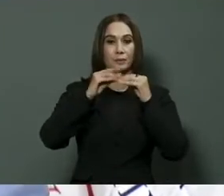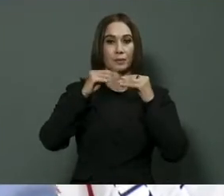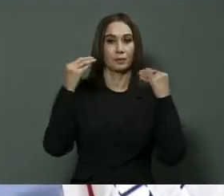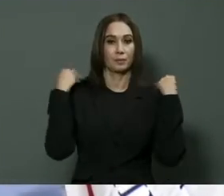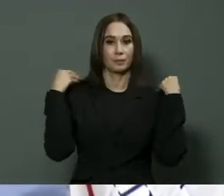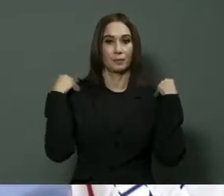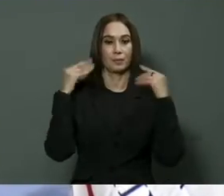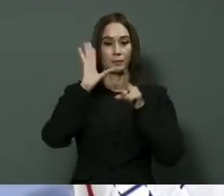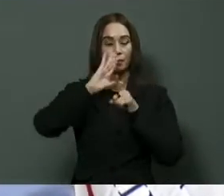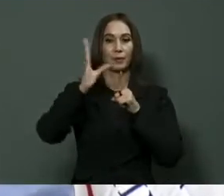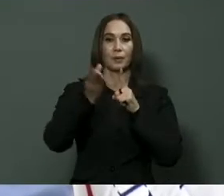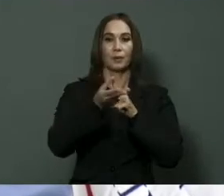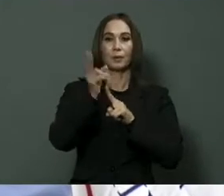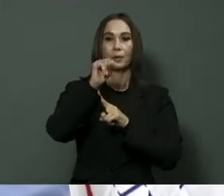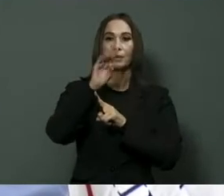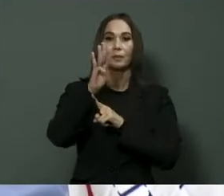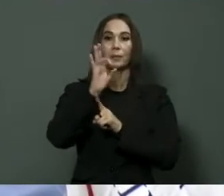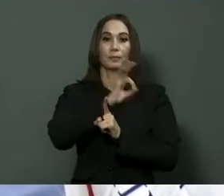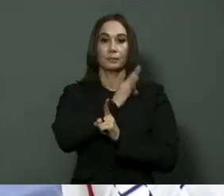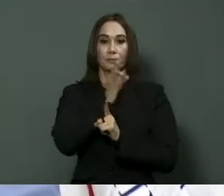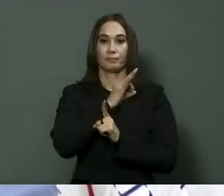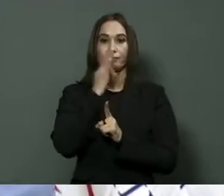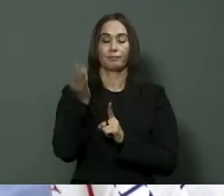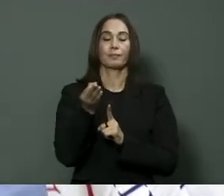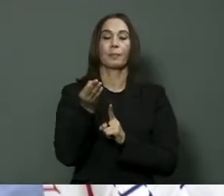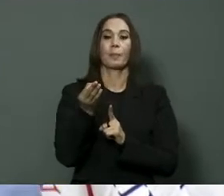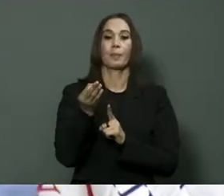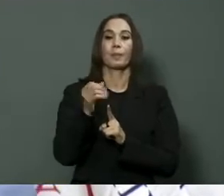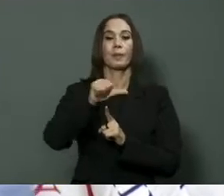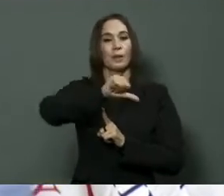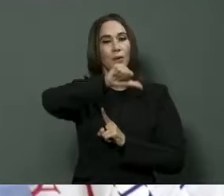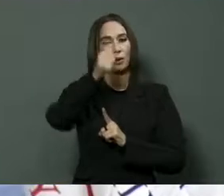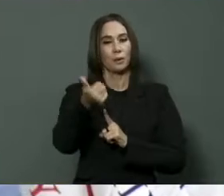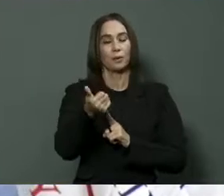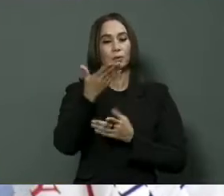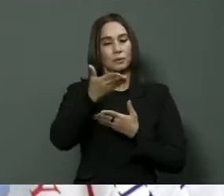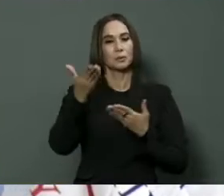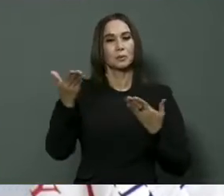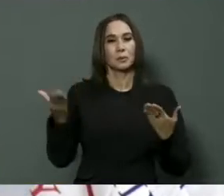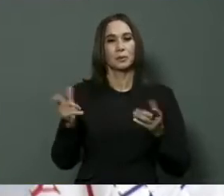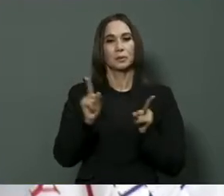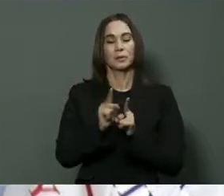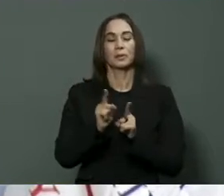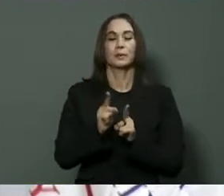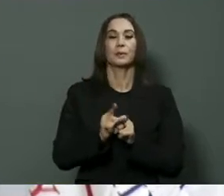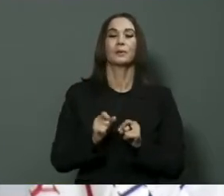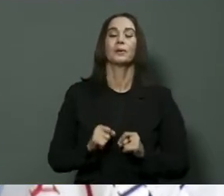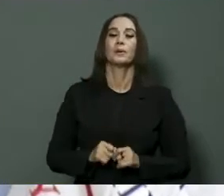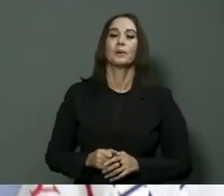Deportivo y Cultural 27 de Febrero, entre otras cosas.